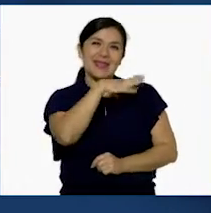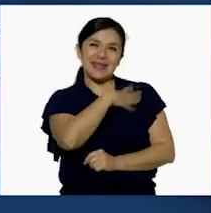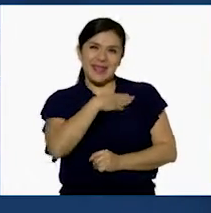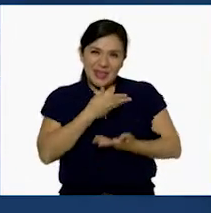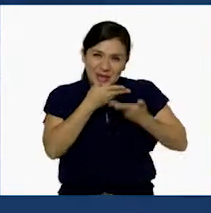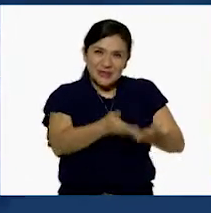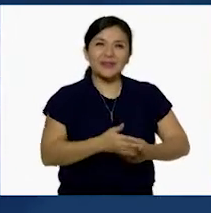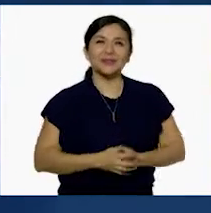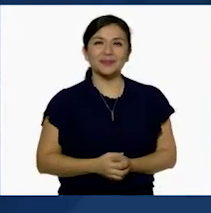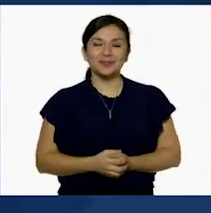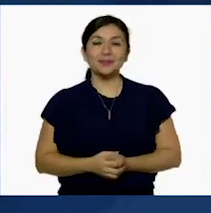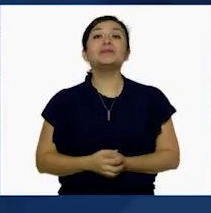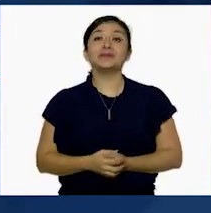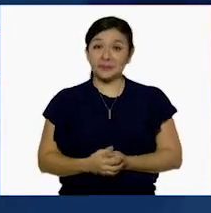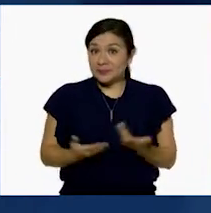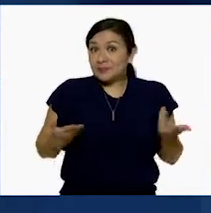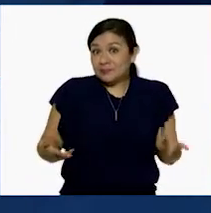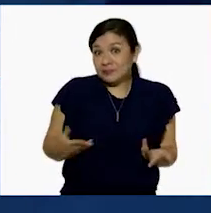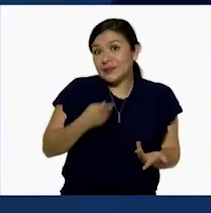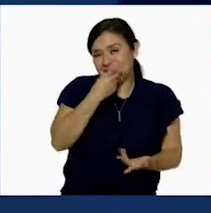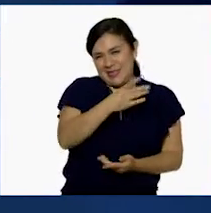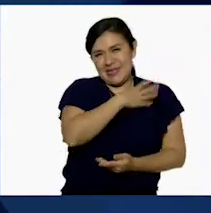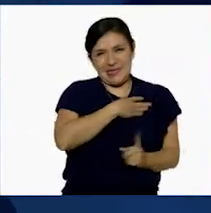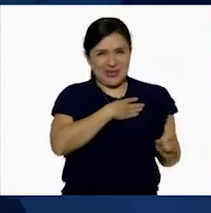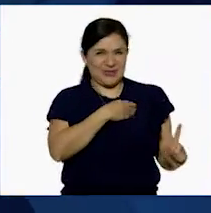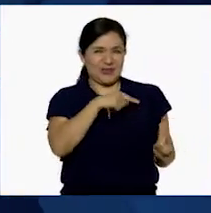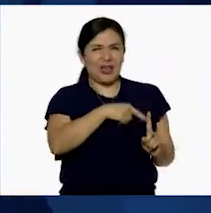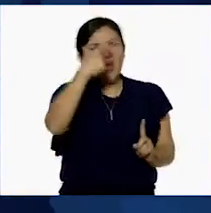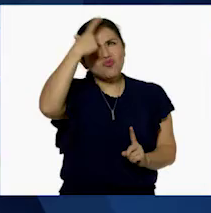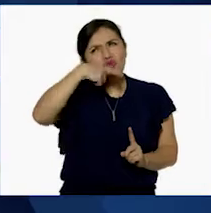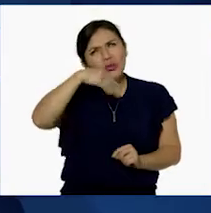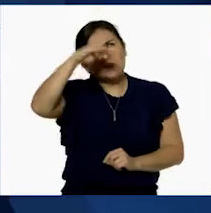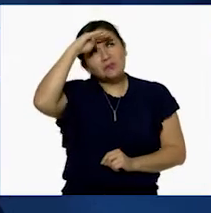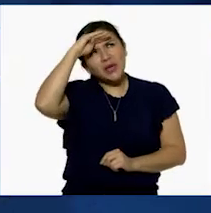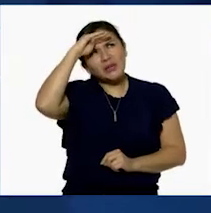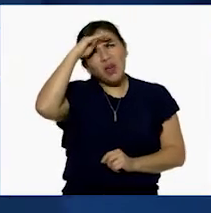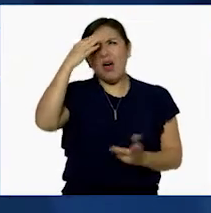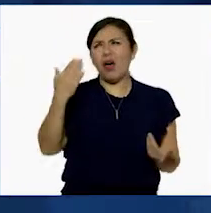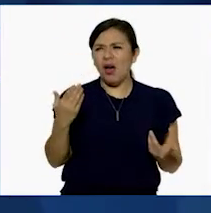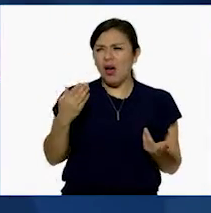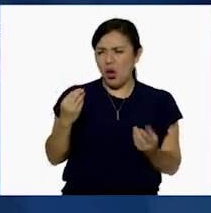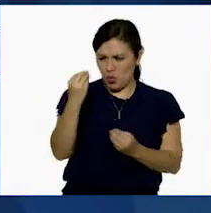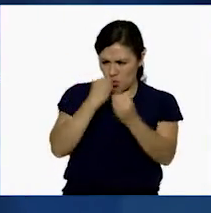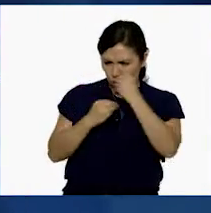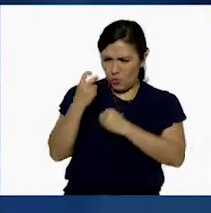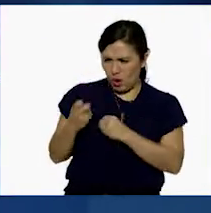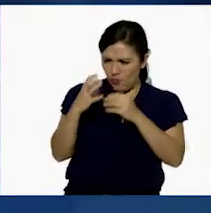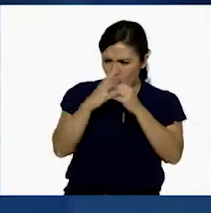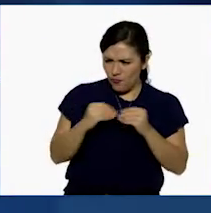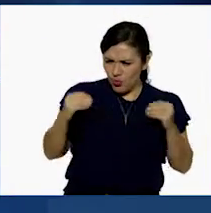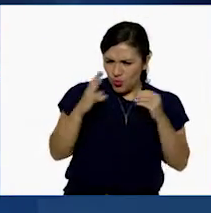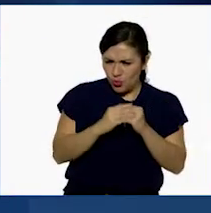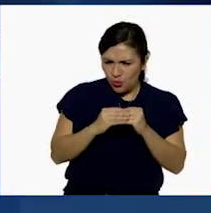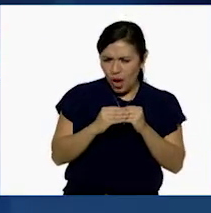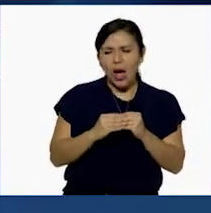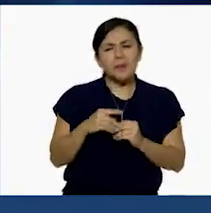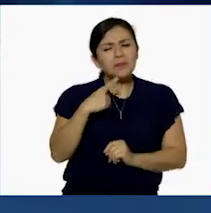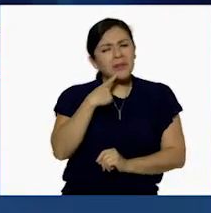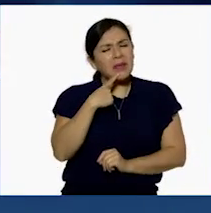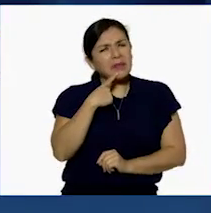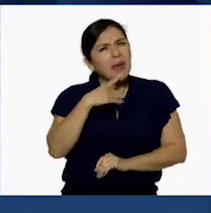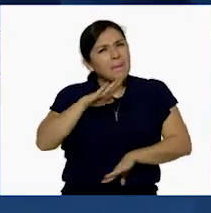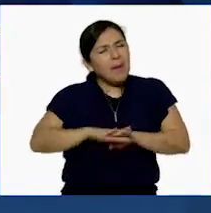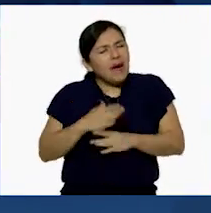míos». «Bueno», dijo Tikon por la noche, «¿cómo halláis aquella fruta?». «Tiene un gusto